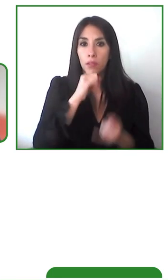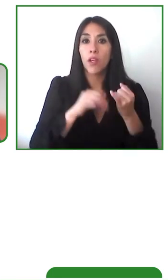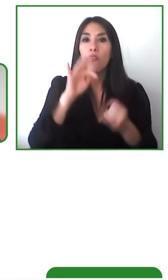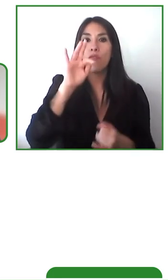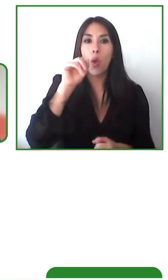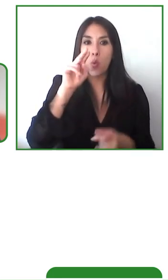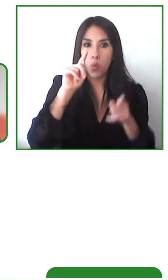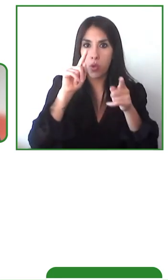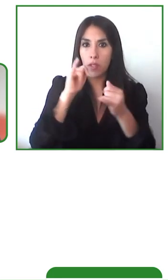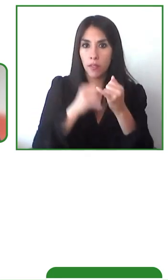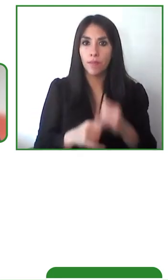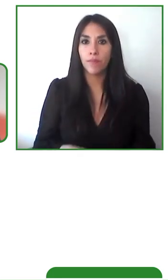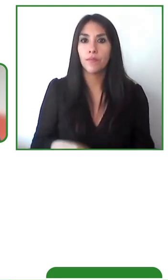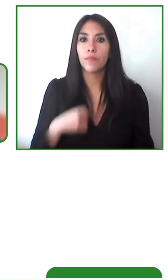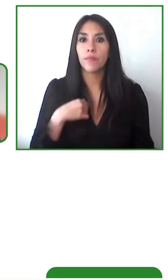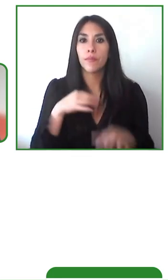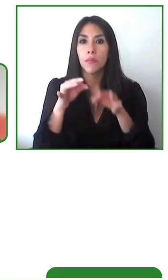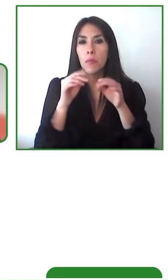recomendación es